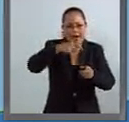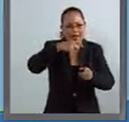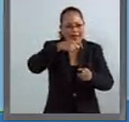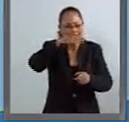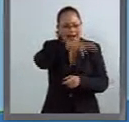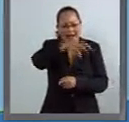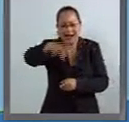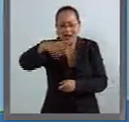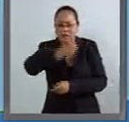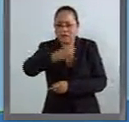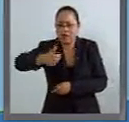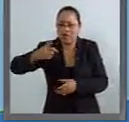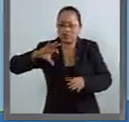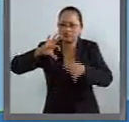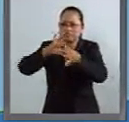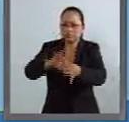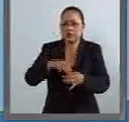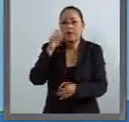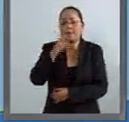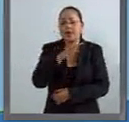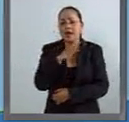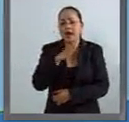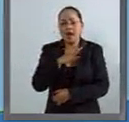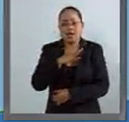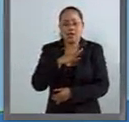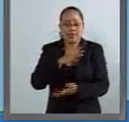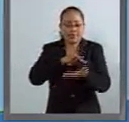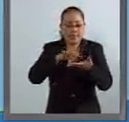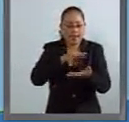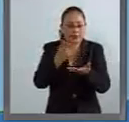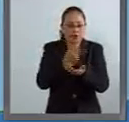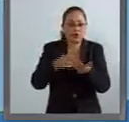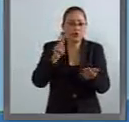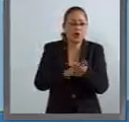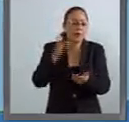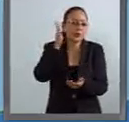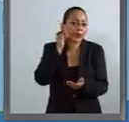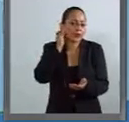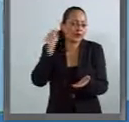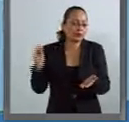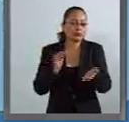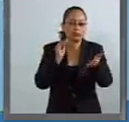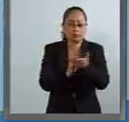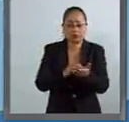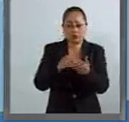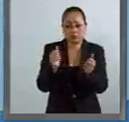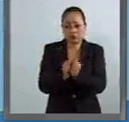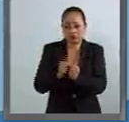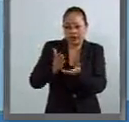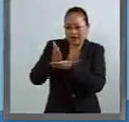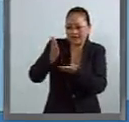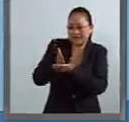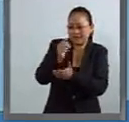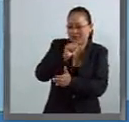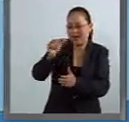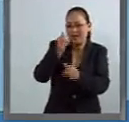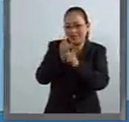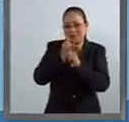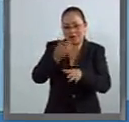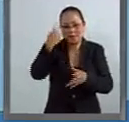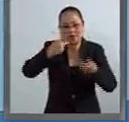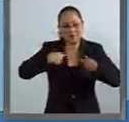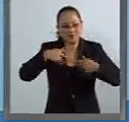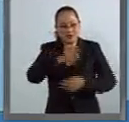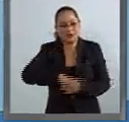ciudadanía. Además de que también ofrecen audiotextos como incorporación de estos medios de accesibilidad para la